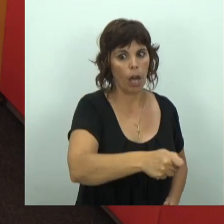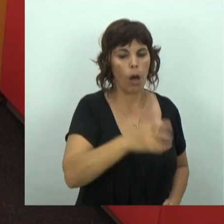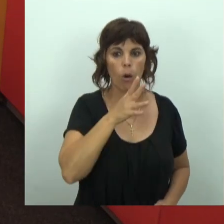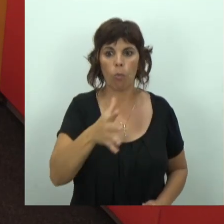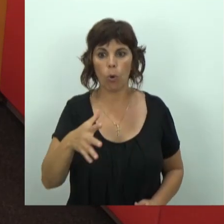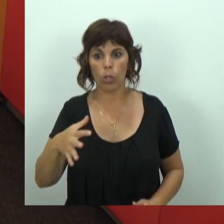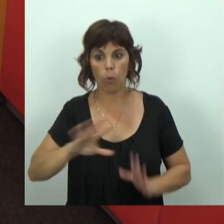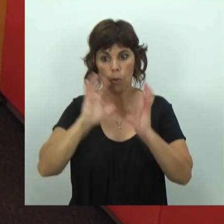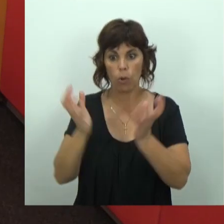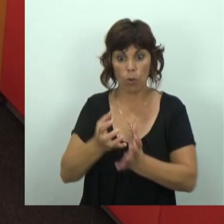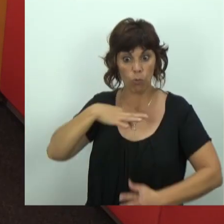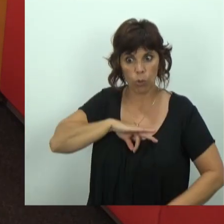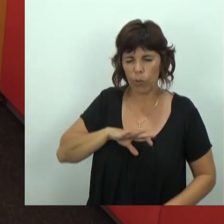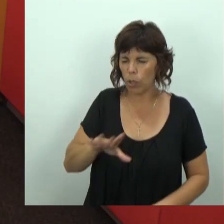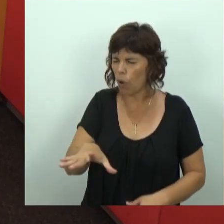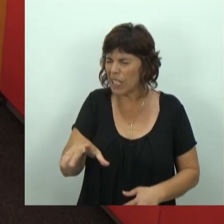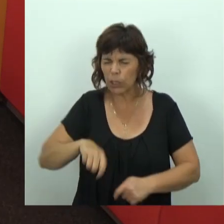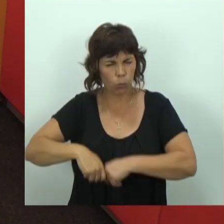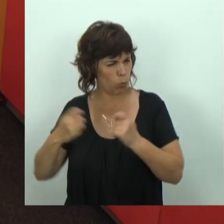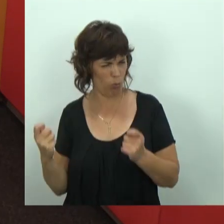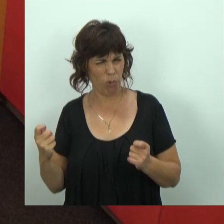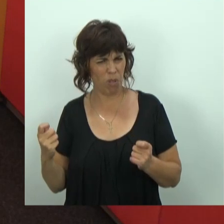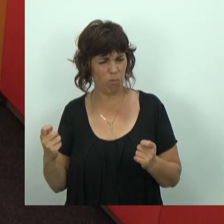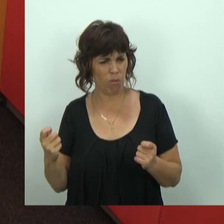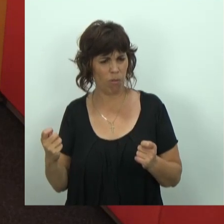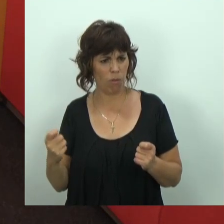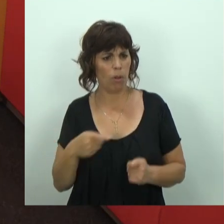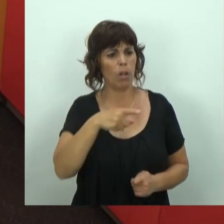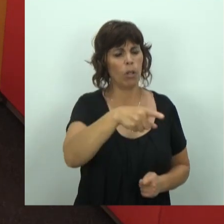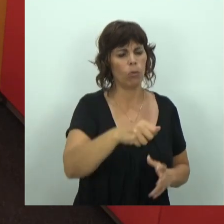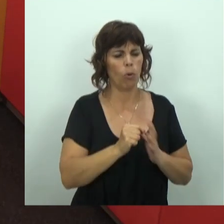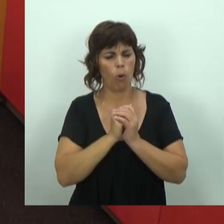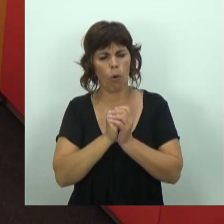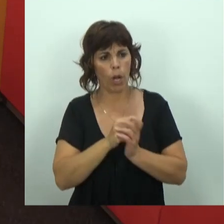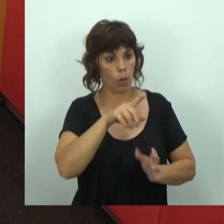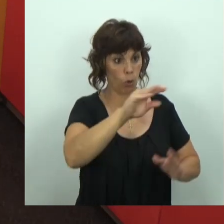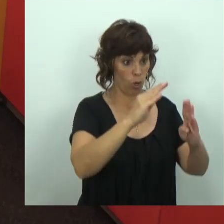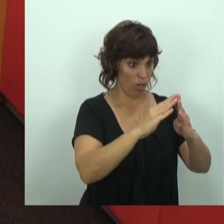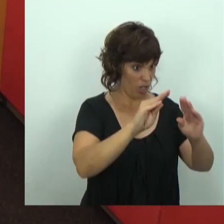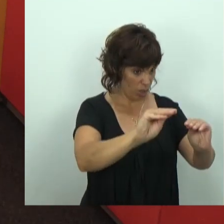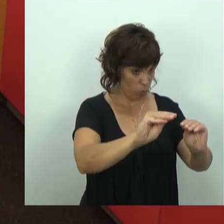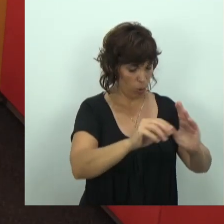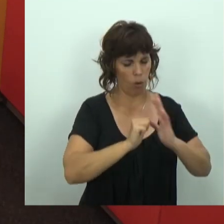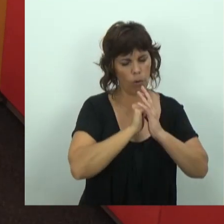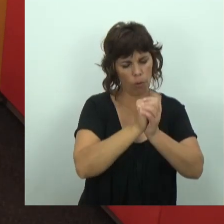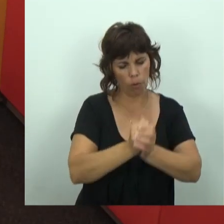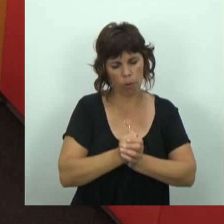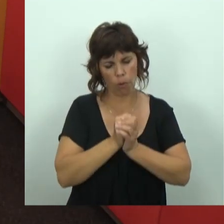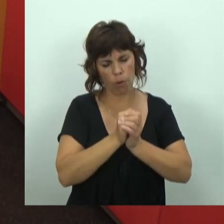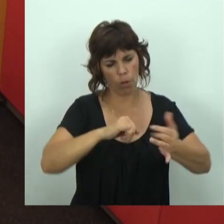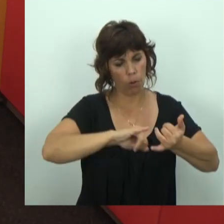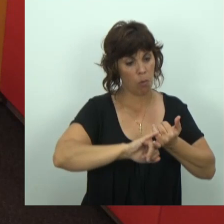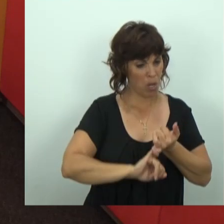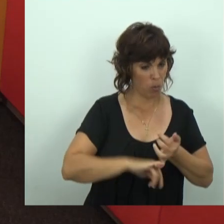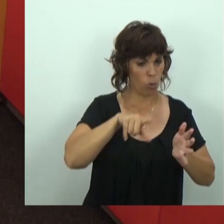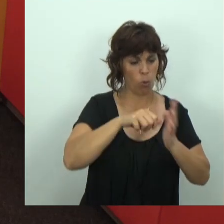veces desconocemos por qué. Sigue orando por tu casa. Sigue orando por tu matrimonio.